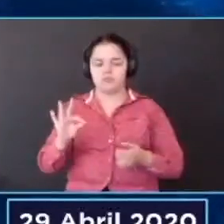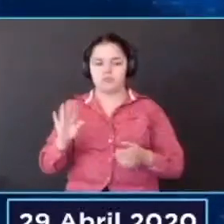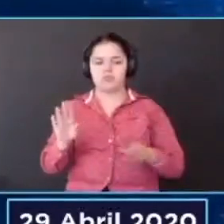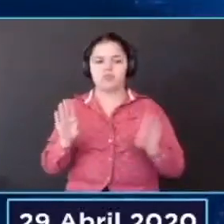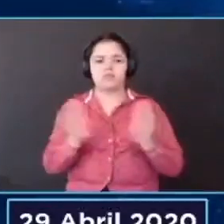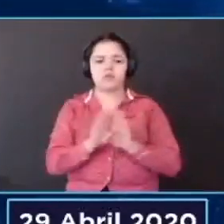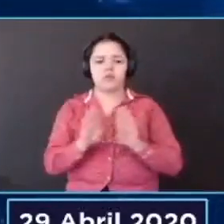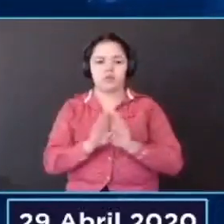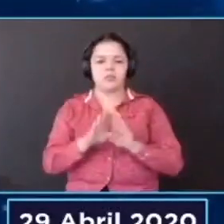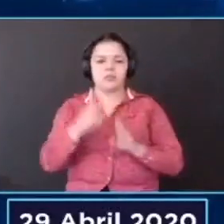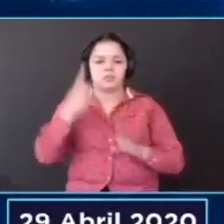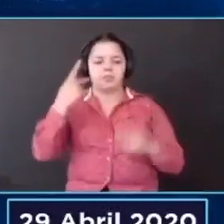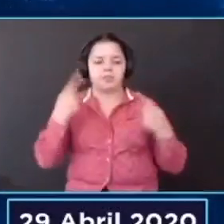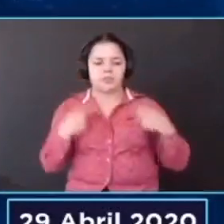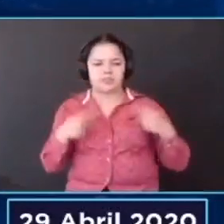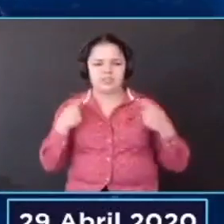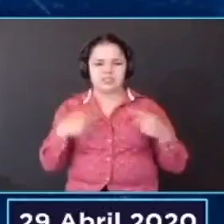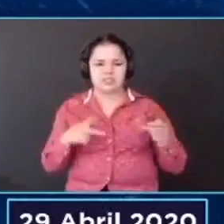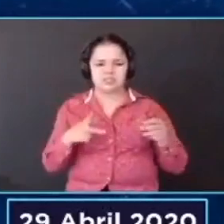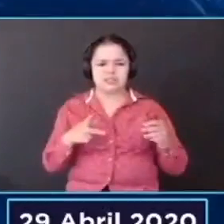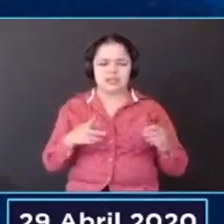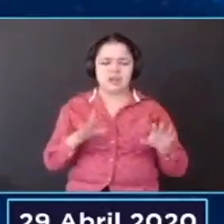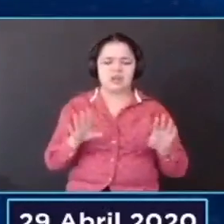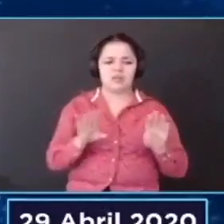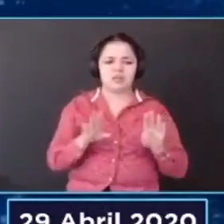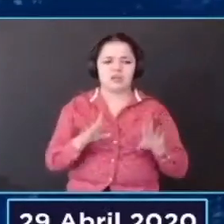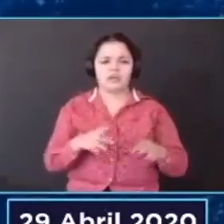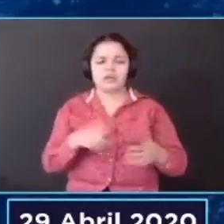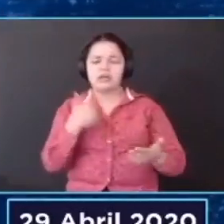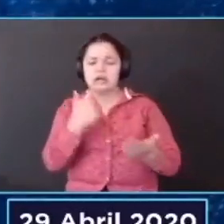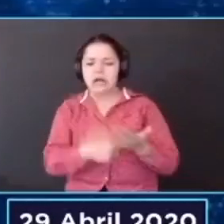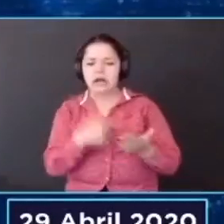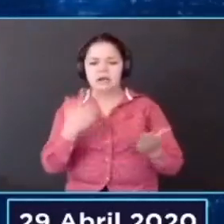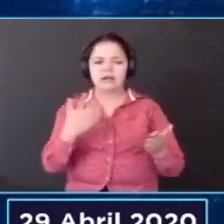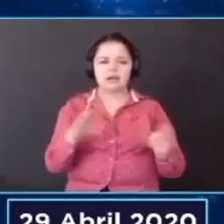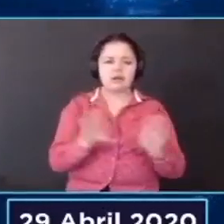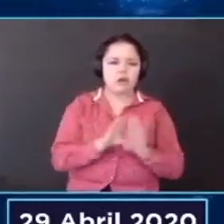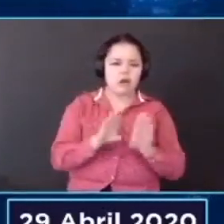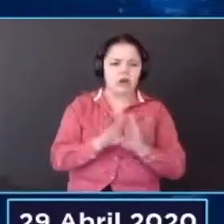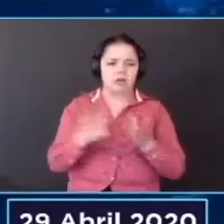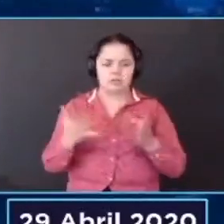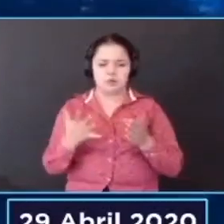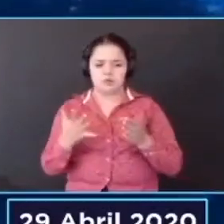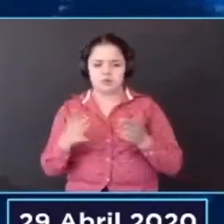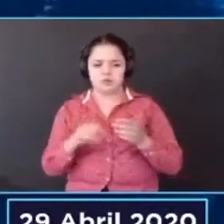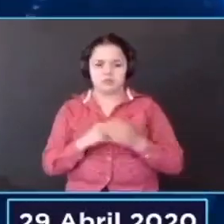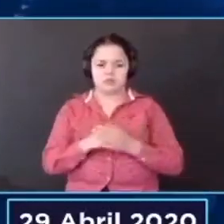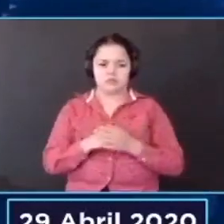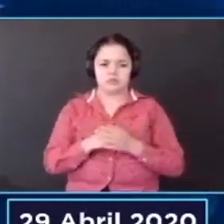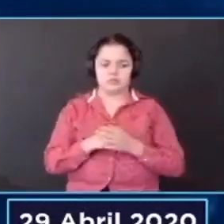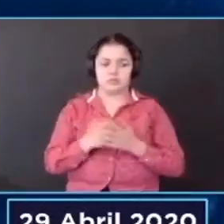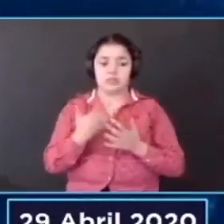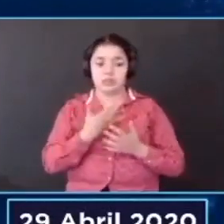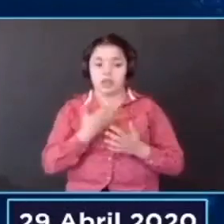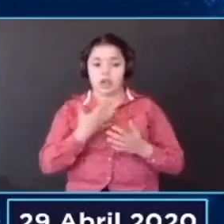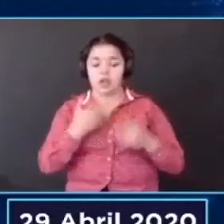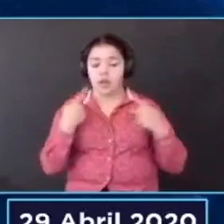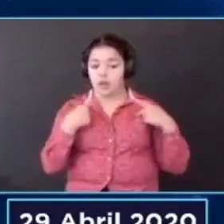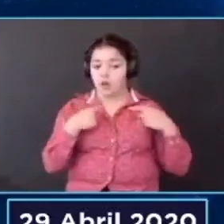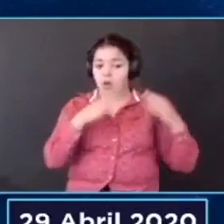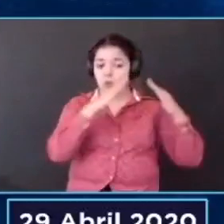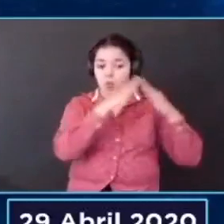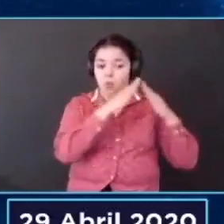a COVID-19 por tipo de paciente, bueno, vemos que están en sus casas